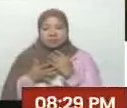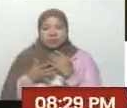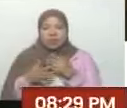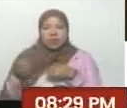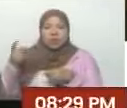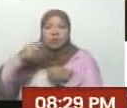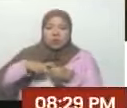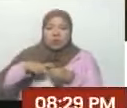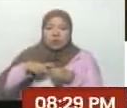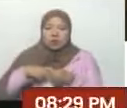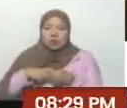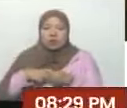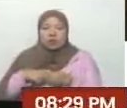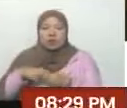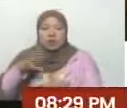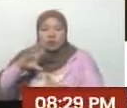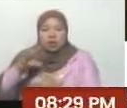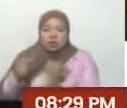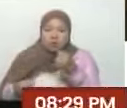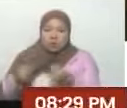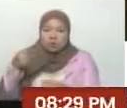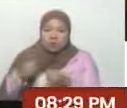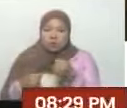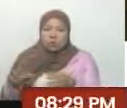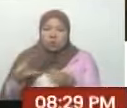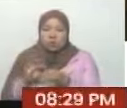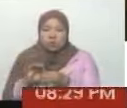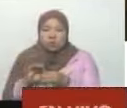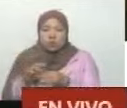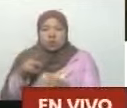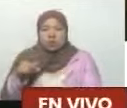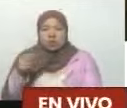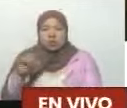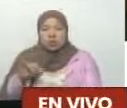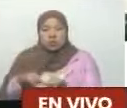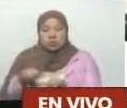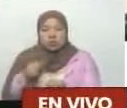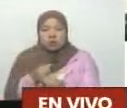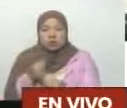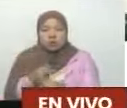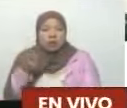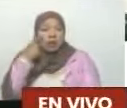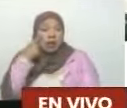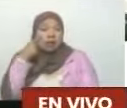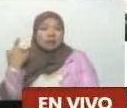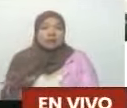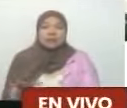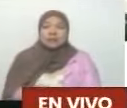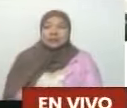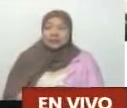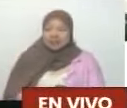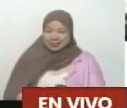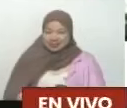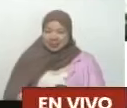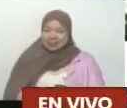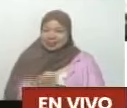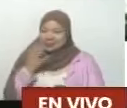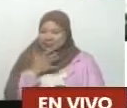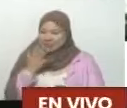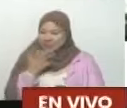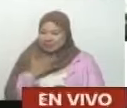del Comité Panamericano de Transporte de la Unión Panamericana de Ingenieros. Se las trae, no te digo yo. Pero no, sobre todo, lo